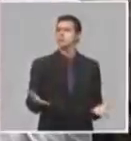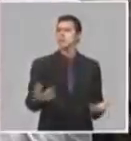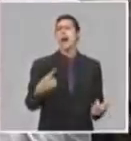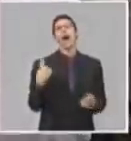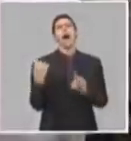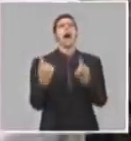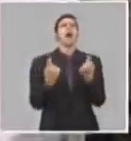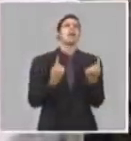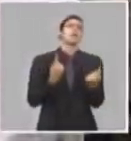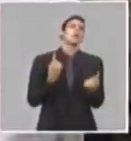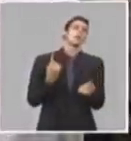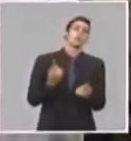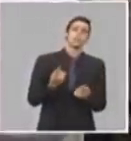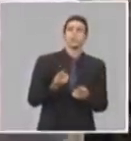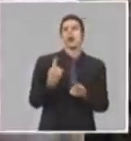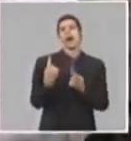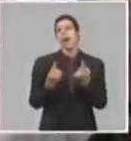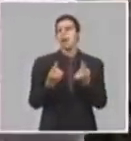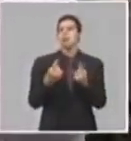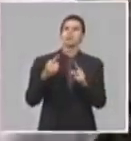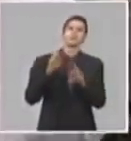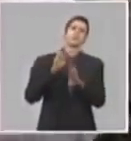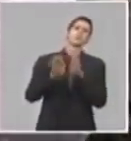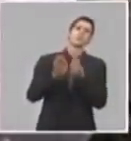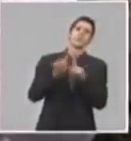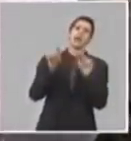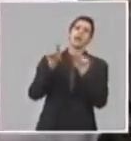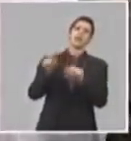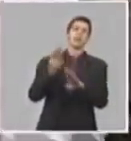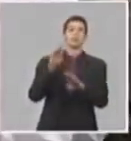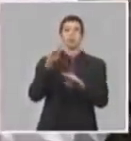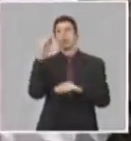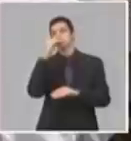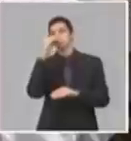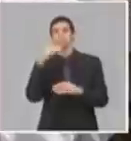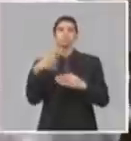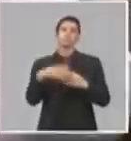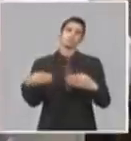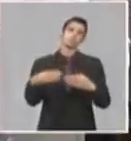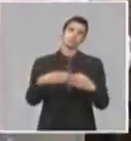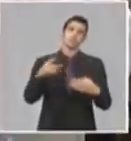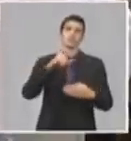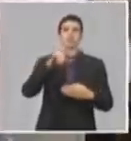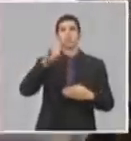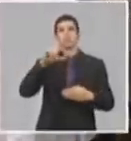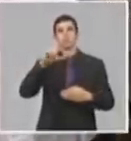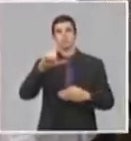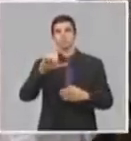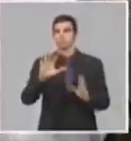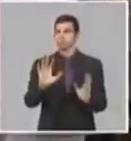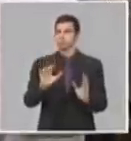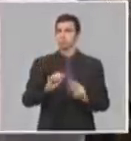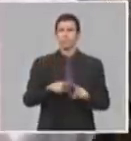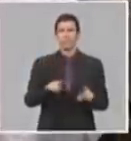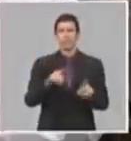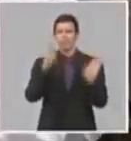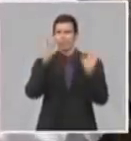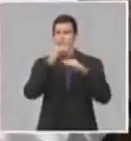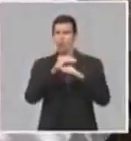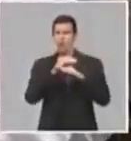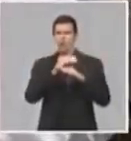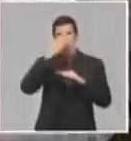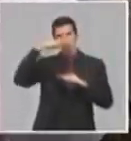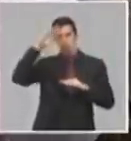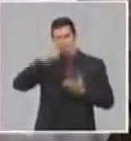pero ayuda en ese sentido. Son medidas a favor de la población. No son para nada un apartheid económico ni son